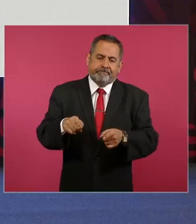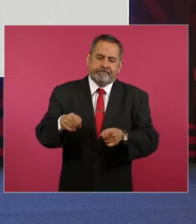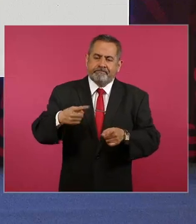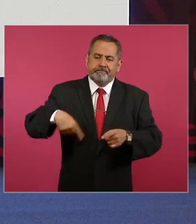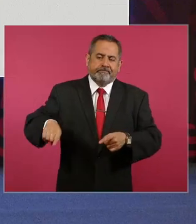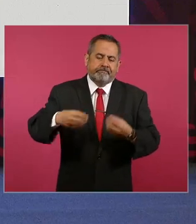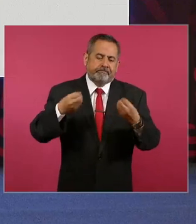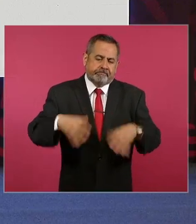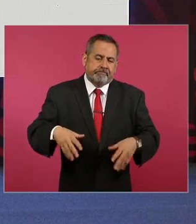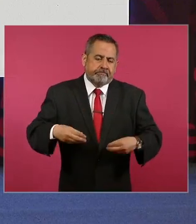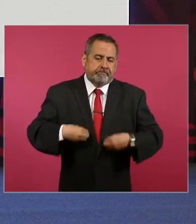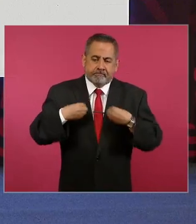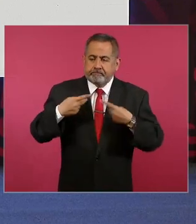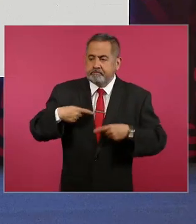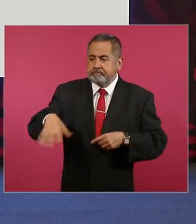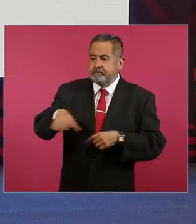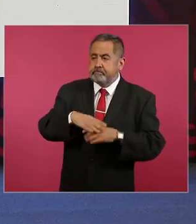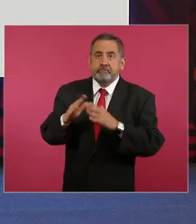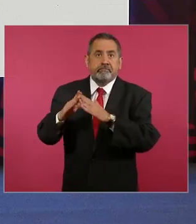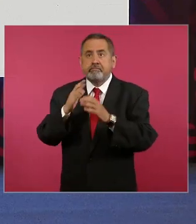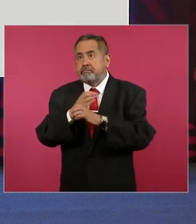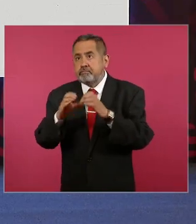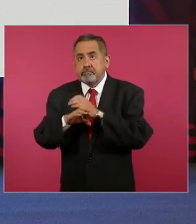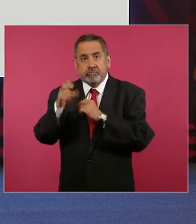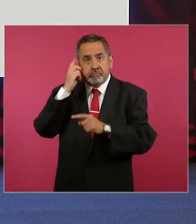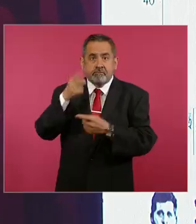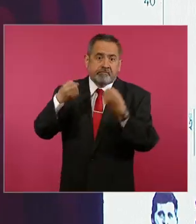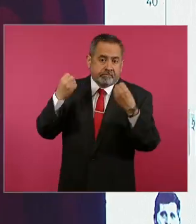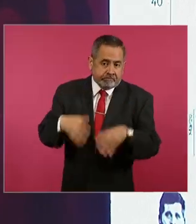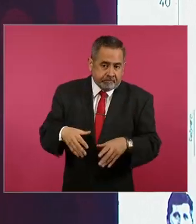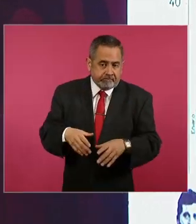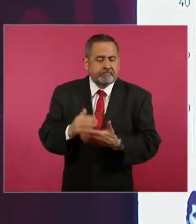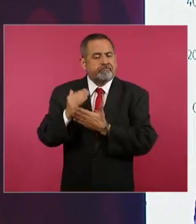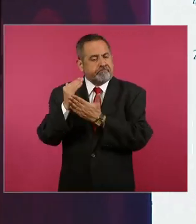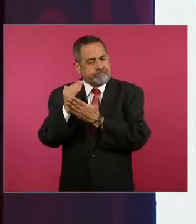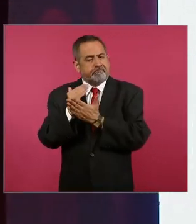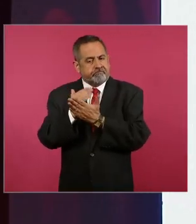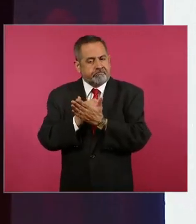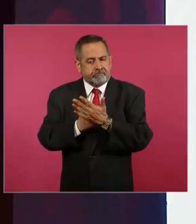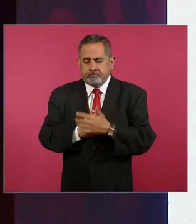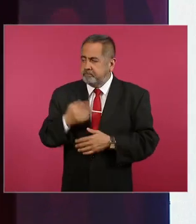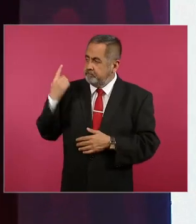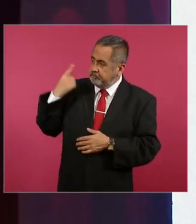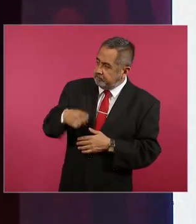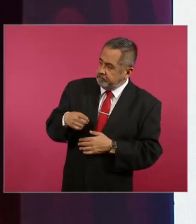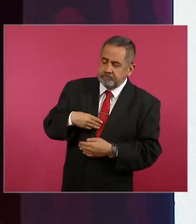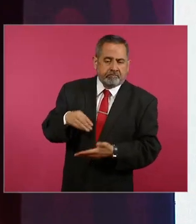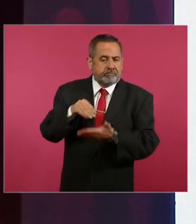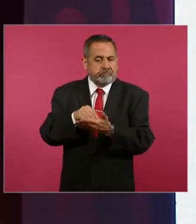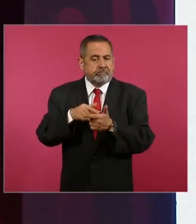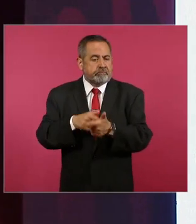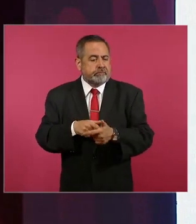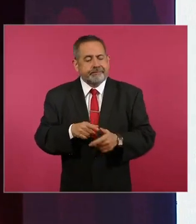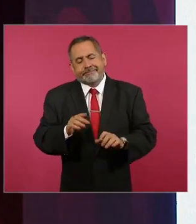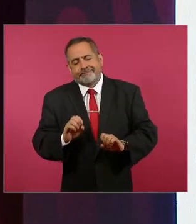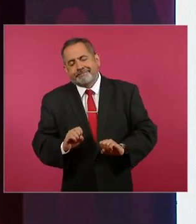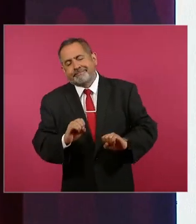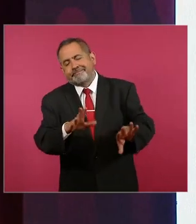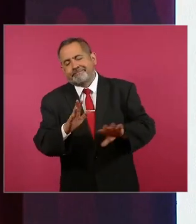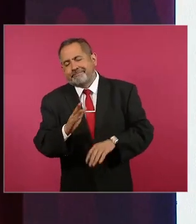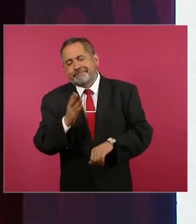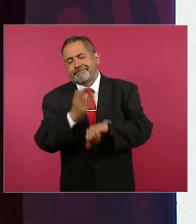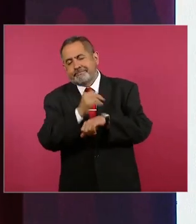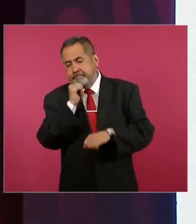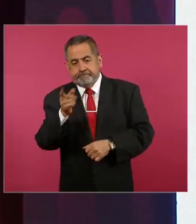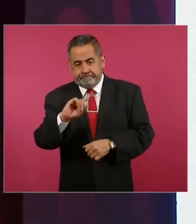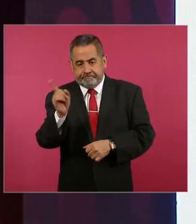vida y el patrimonio de las personas. Seguimos con la directriz, presidente de cero impunidad para este delito